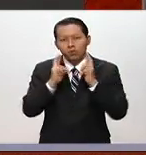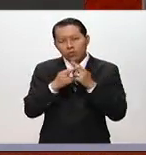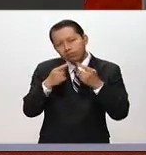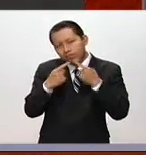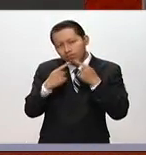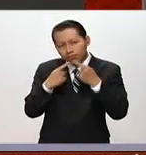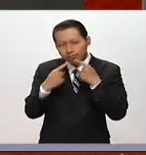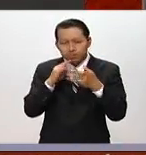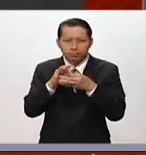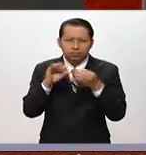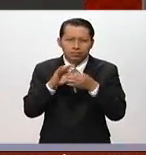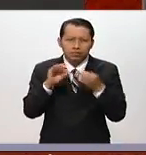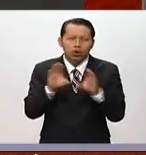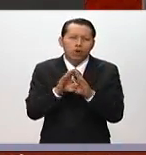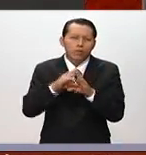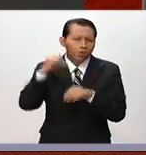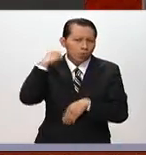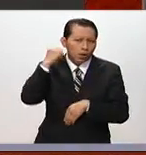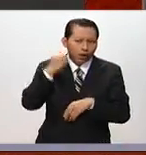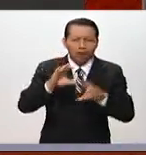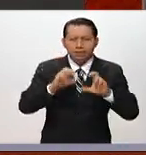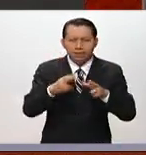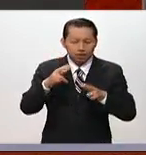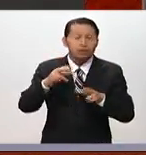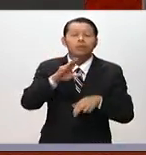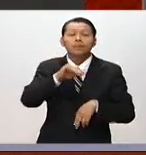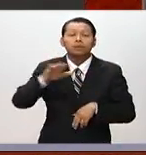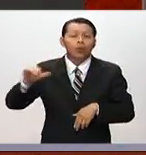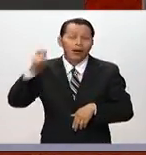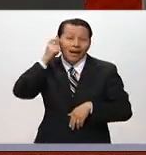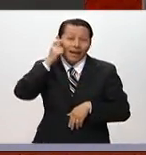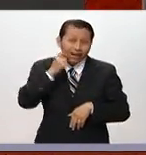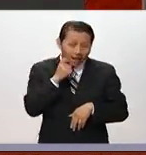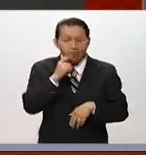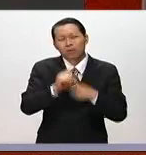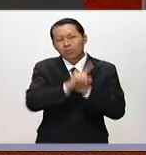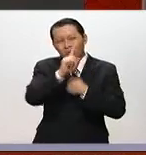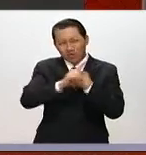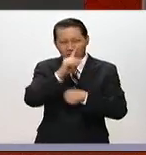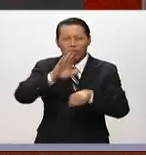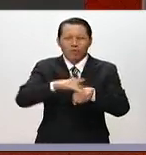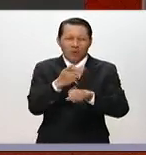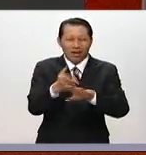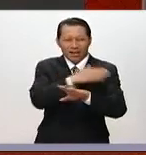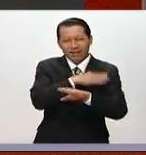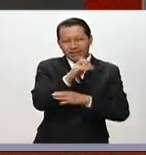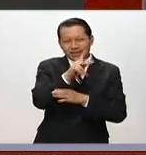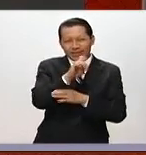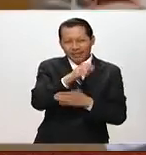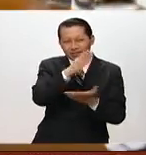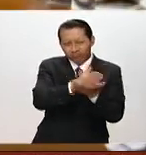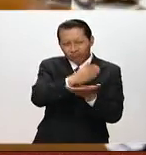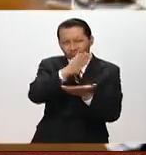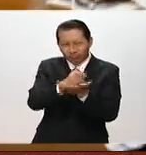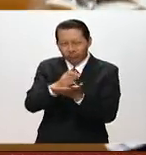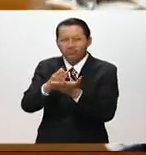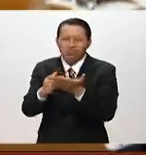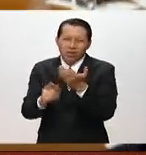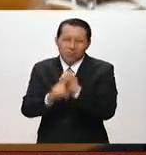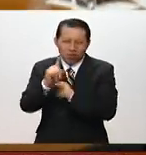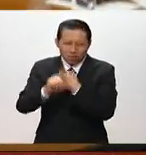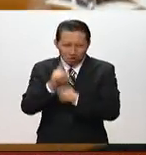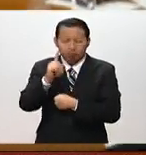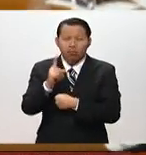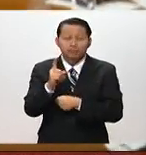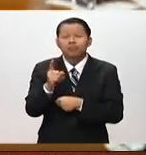las afectaciones económicas en Oaxaca, Chiapas, Michoacán y Guerrero por los bloqueos y manifestaciones de la CENTE. Los empresarios hicieron